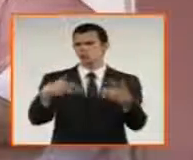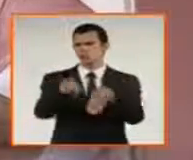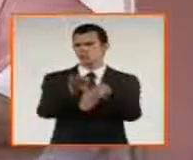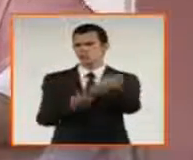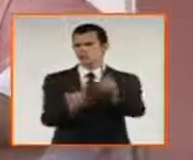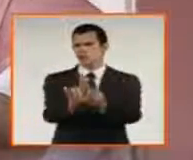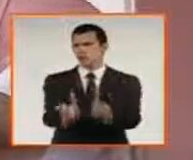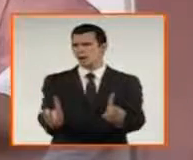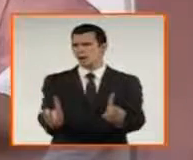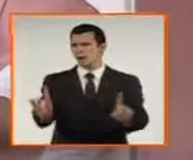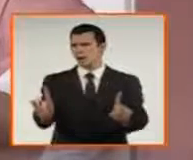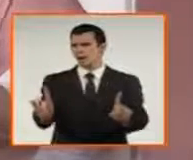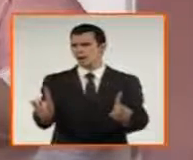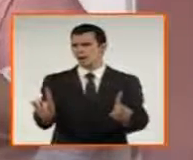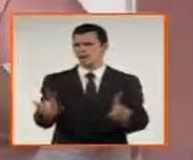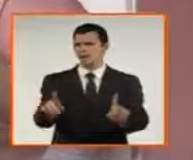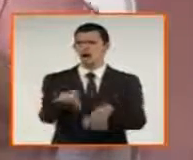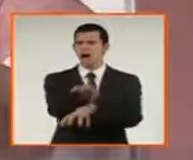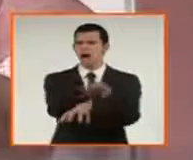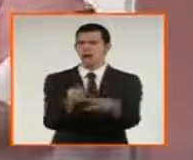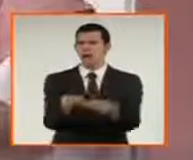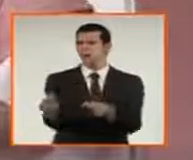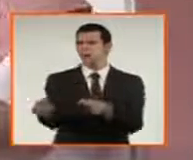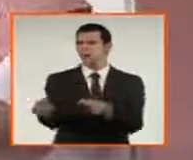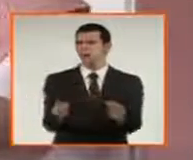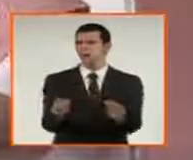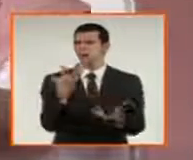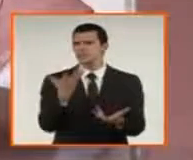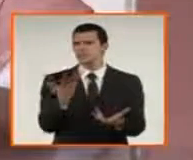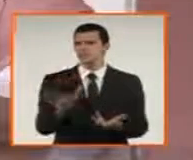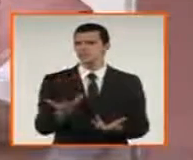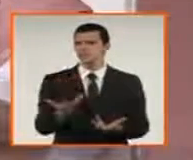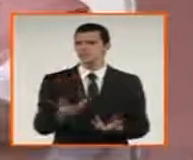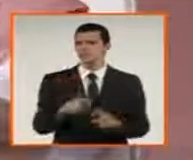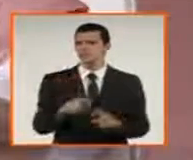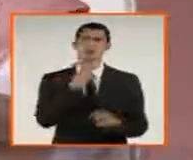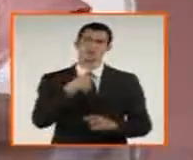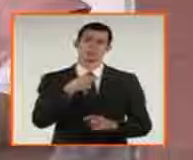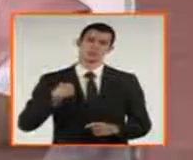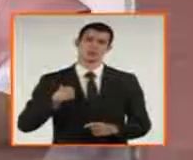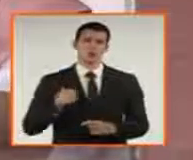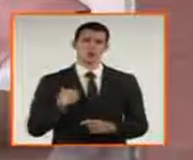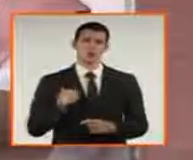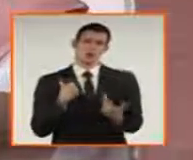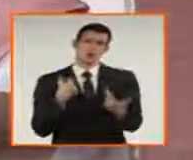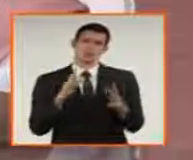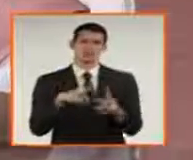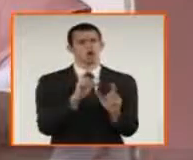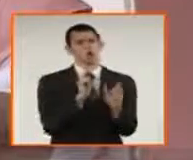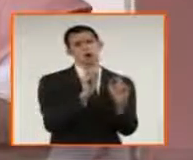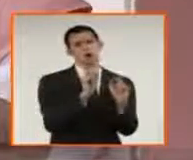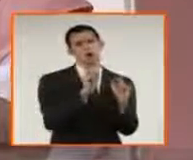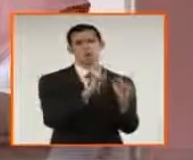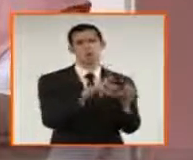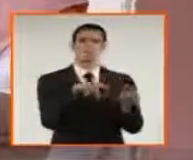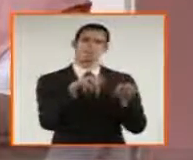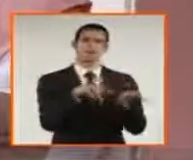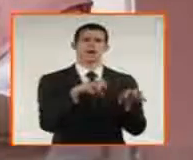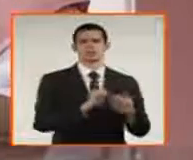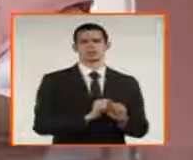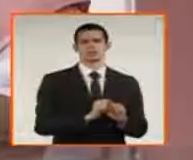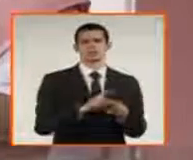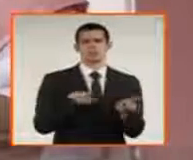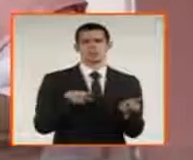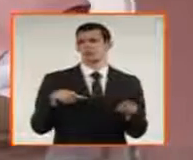que la mascota me la haya comprado yo, pero mi hijo menor de edad está muy